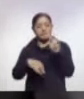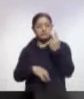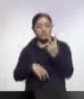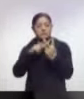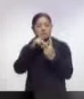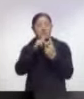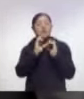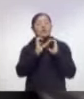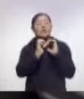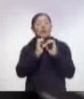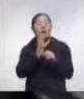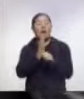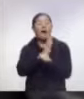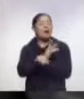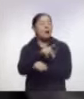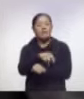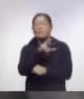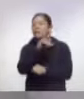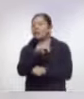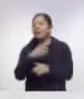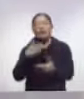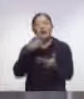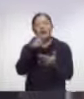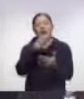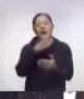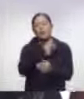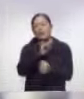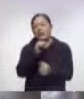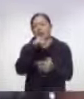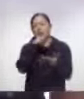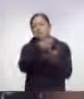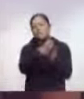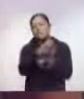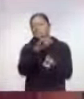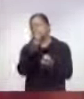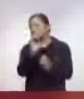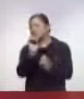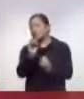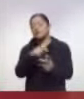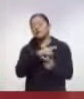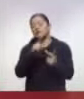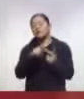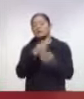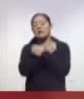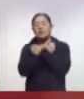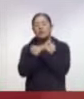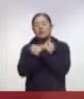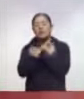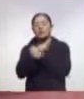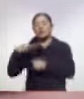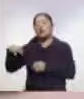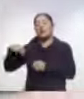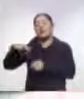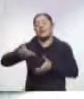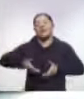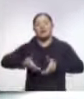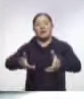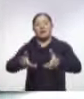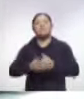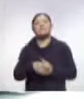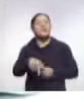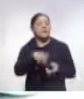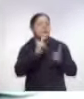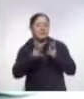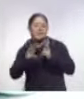prevención del delito y educación vial. A través de pláticas, talleres y dinámicas, los estudiantes fortalecen sus